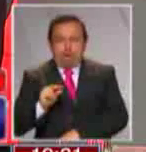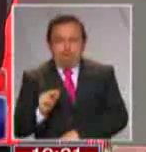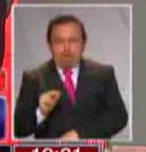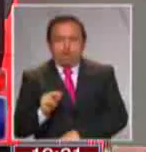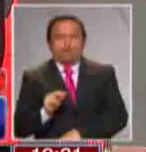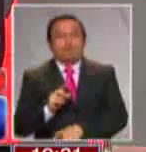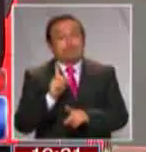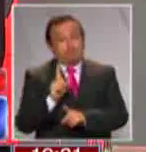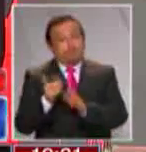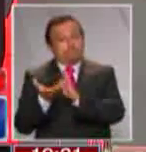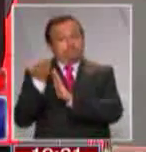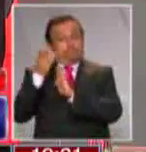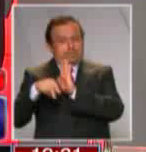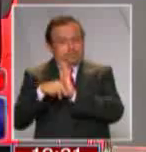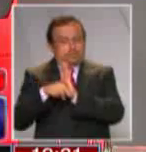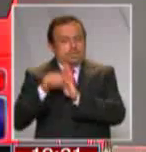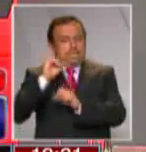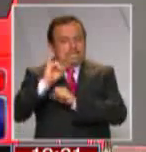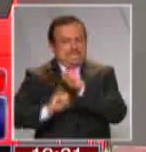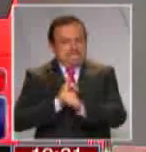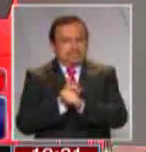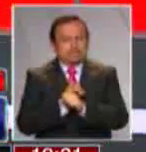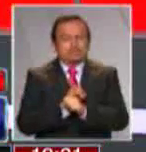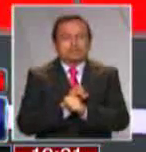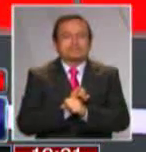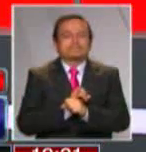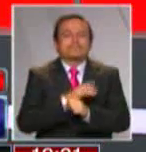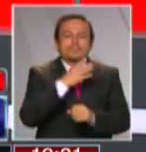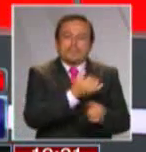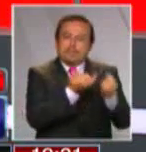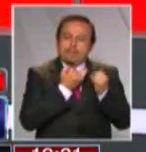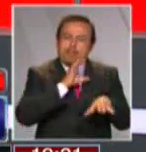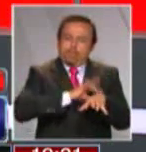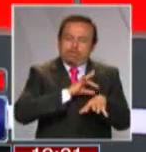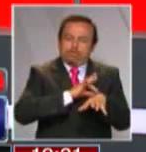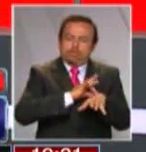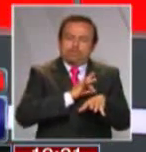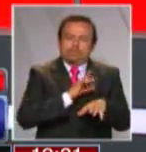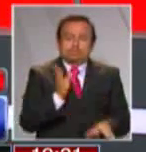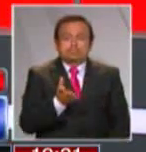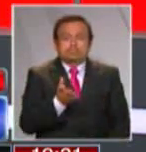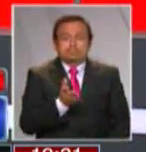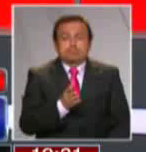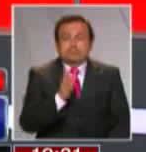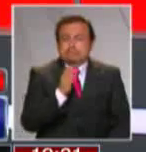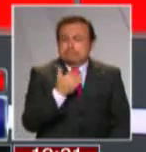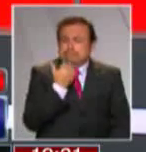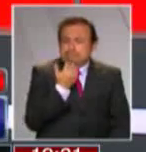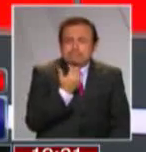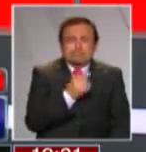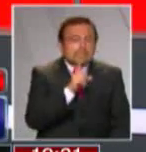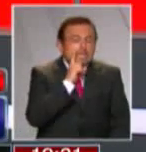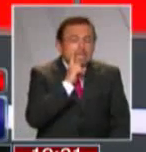uno en particular por sobre la norma internacional. Bueno, de acuerdo a los datos de médicos, basta un mínimo para